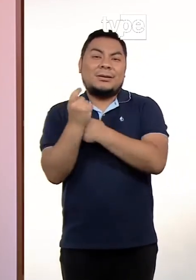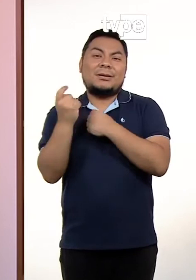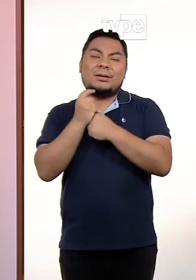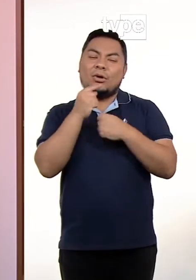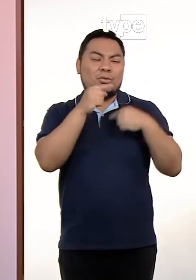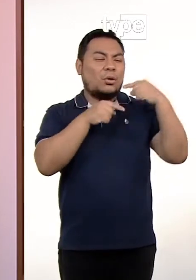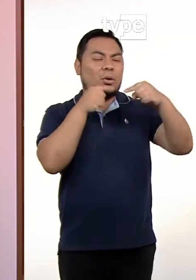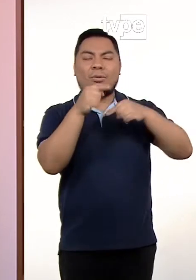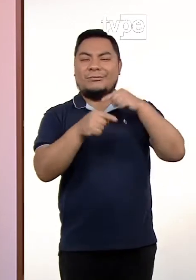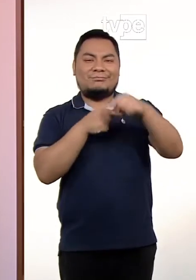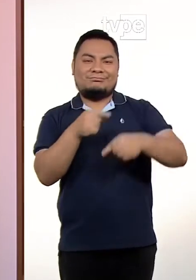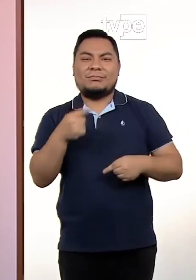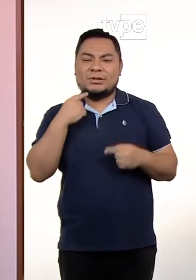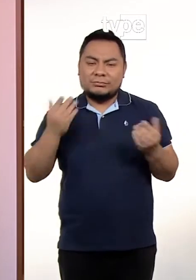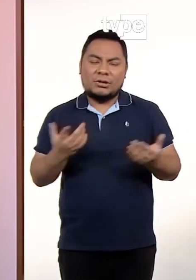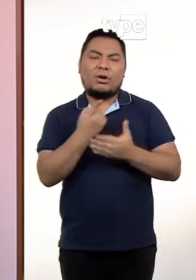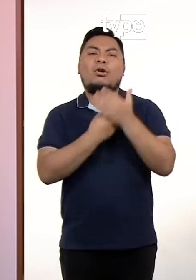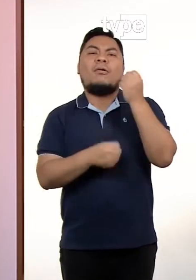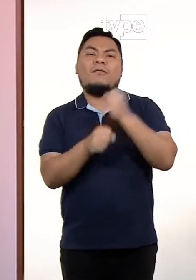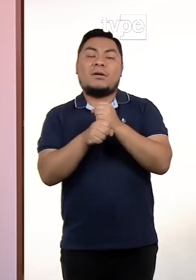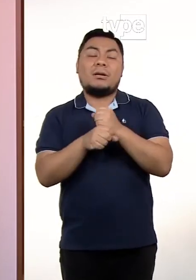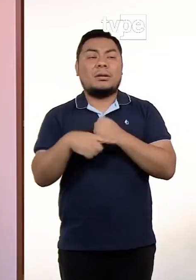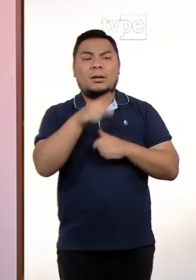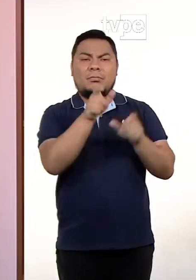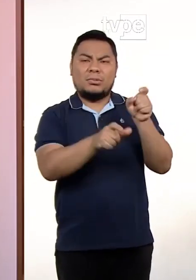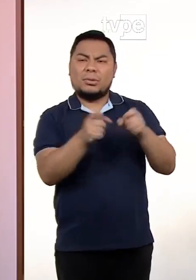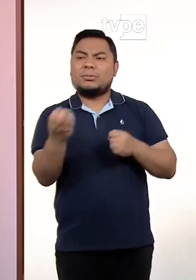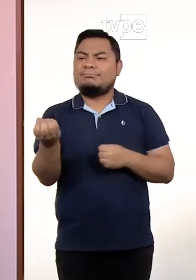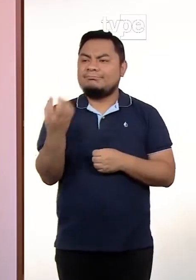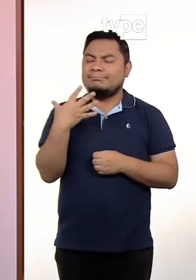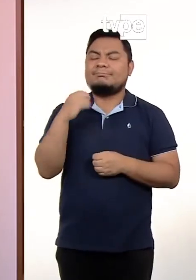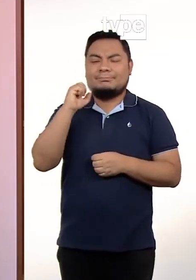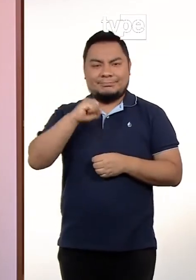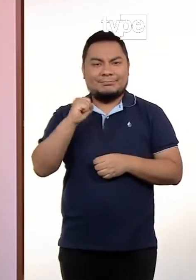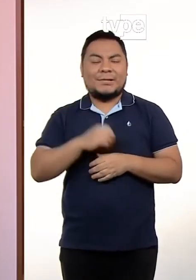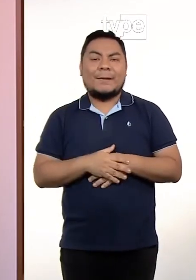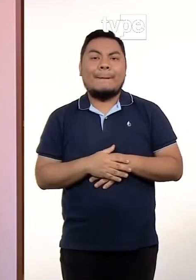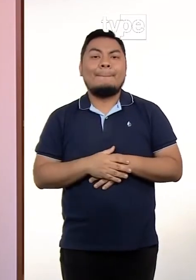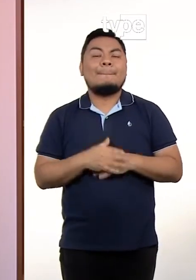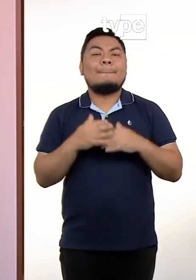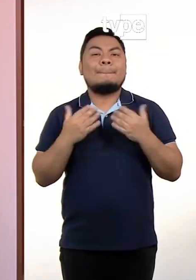te decía, nos enseña cada día a seguir confiando en los demás.